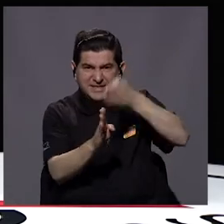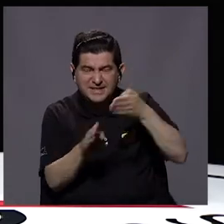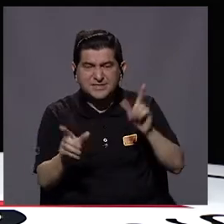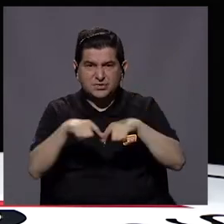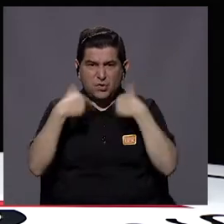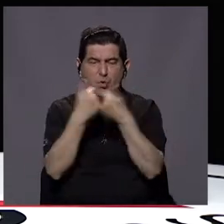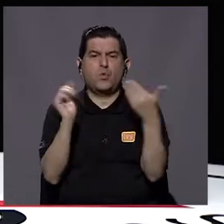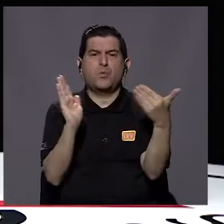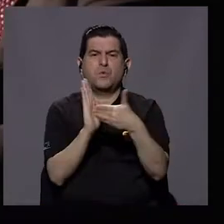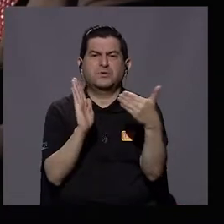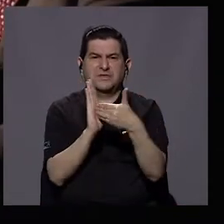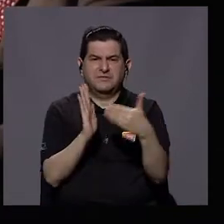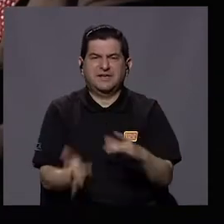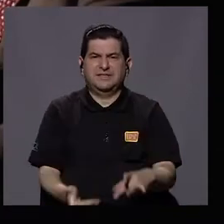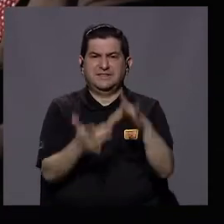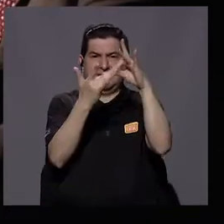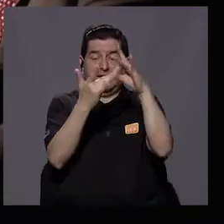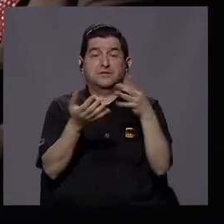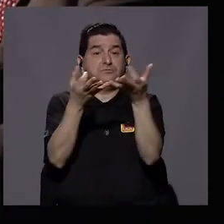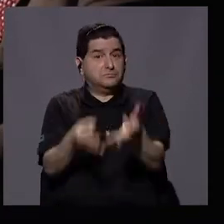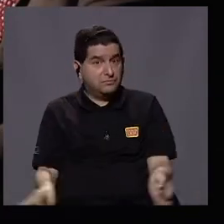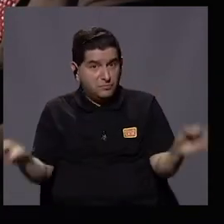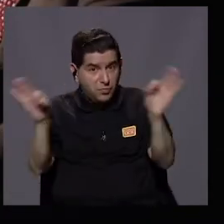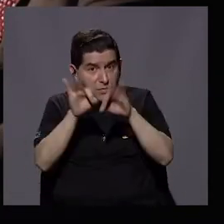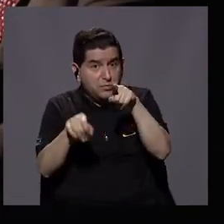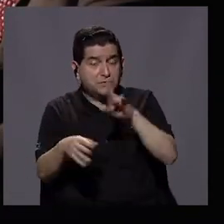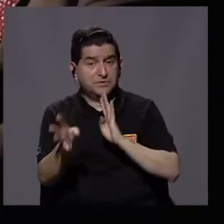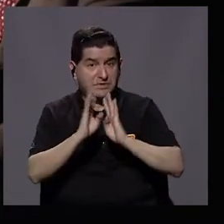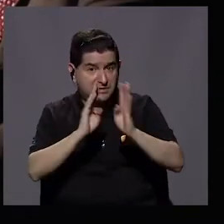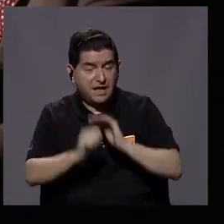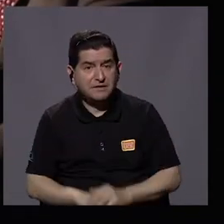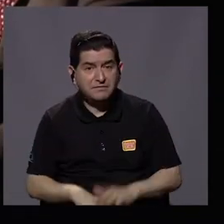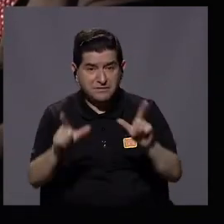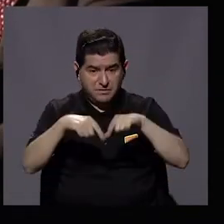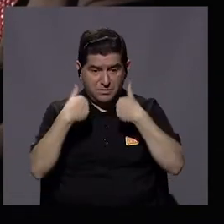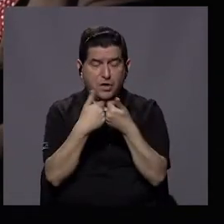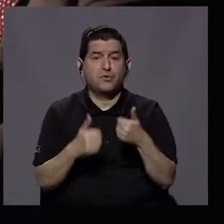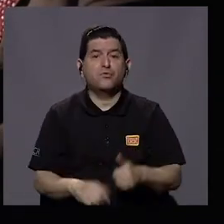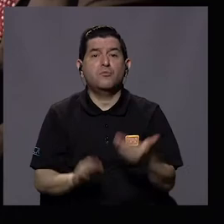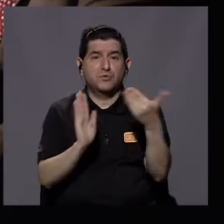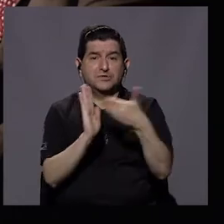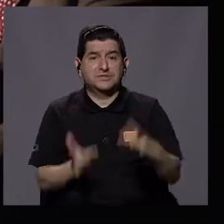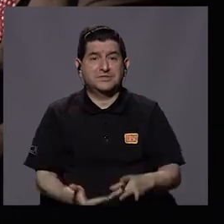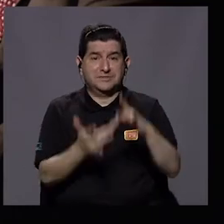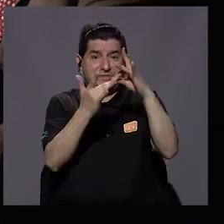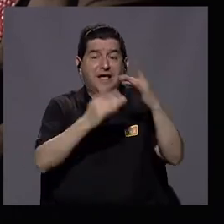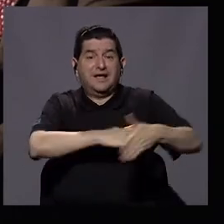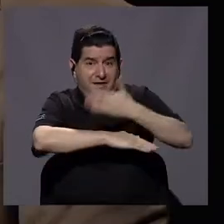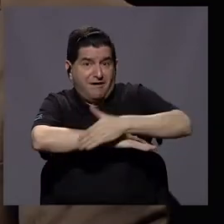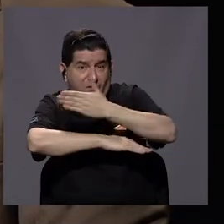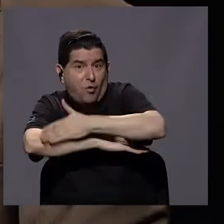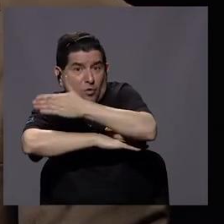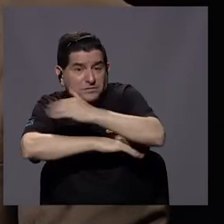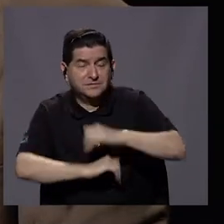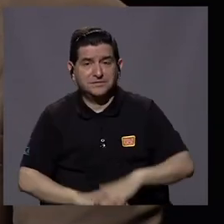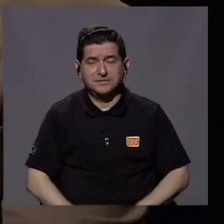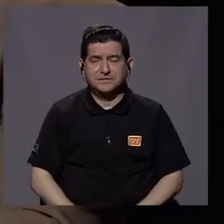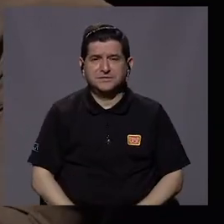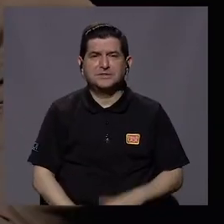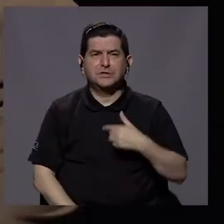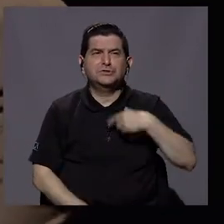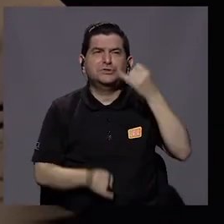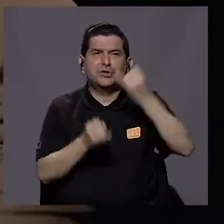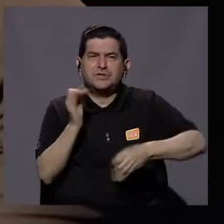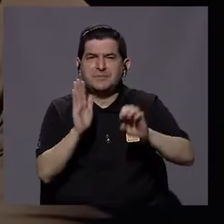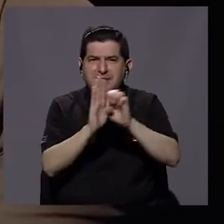esos sectores más golpeados. Es muy importante porque usted está haciendo referencia a cómo esos sectores más golpeados efectivamente son las costas. De hecho, quisiera